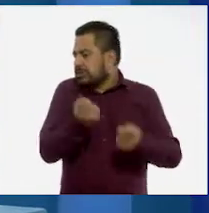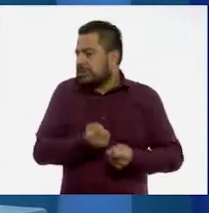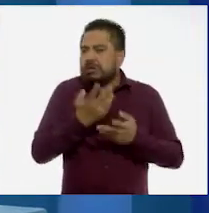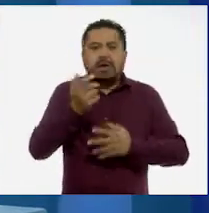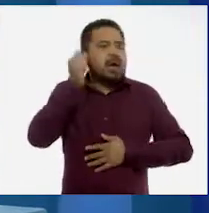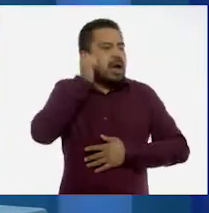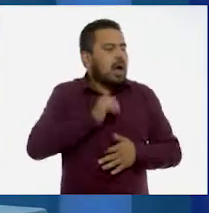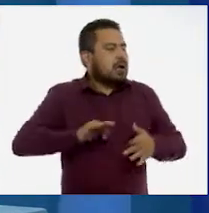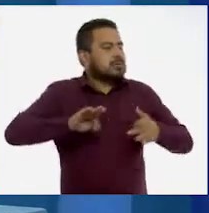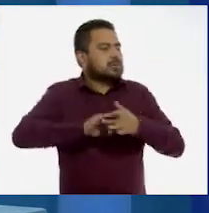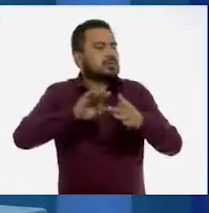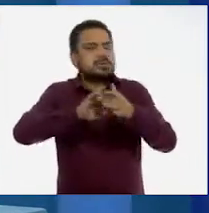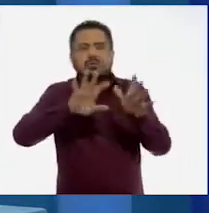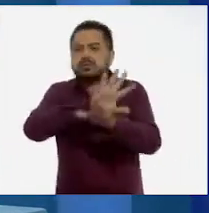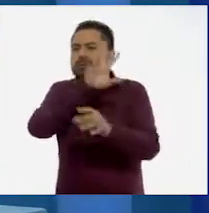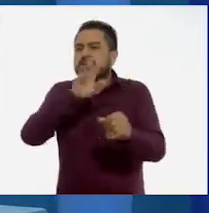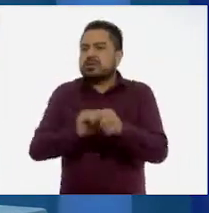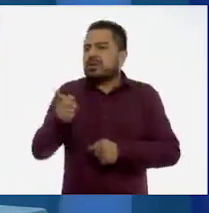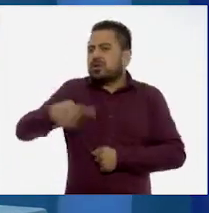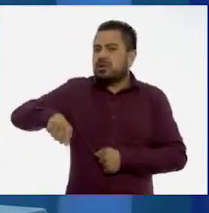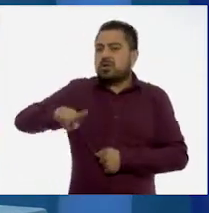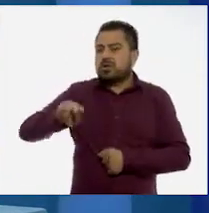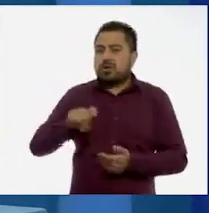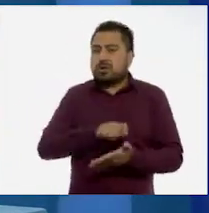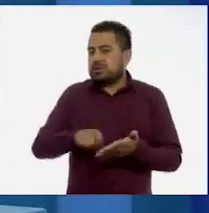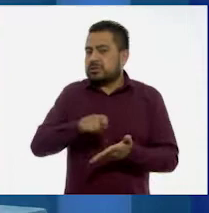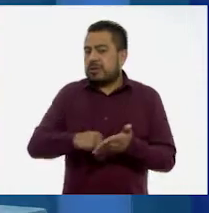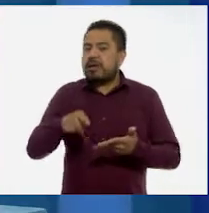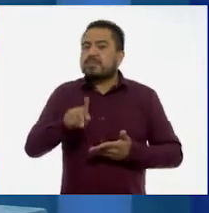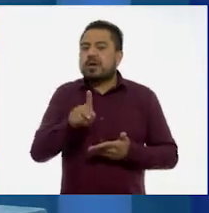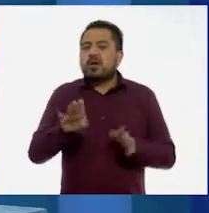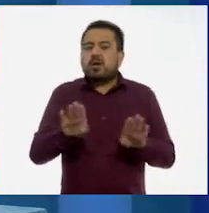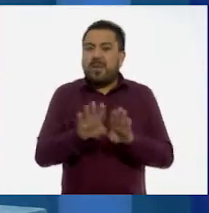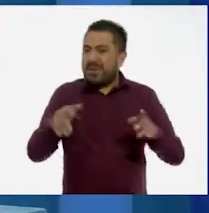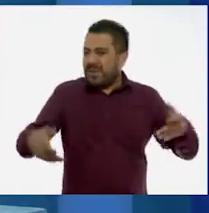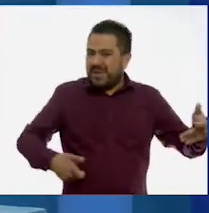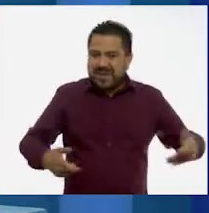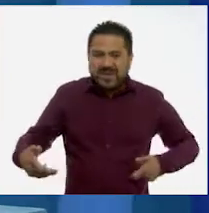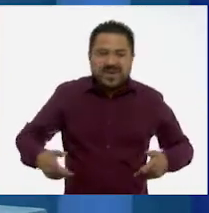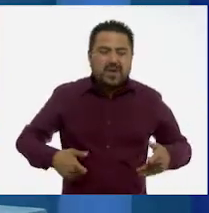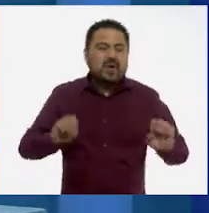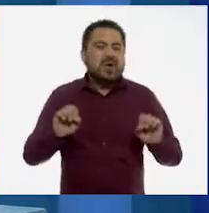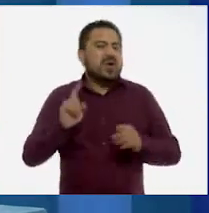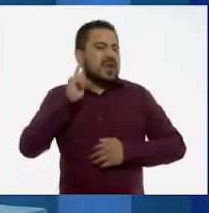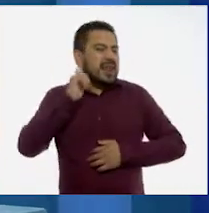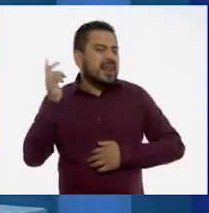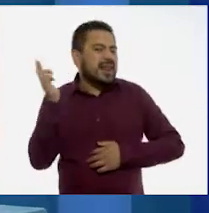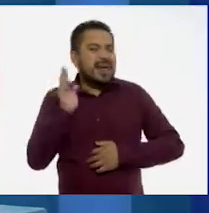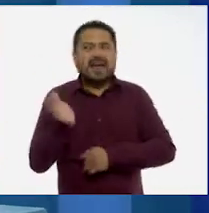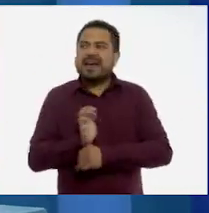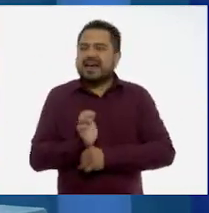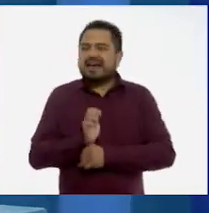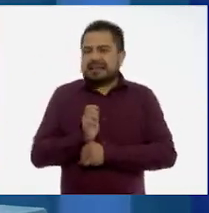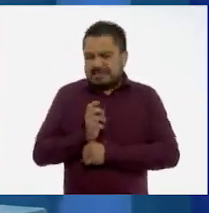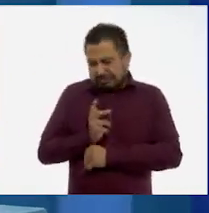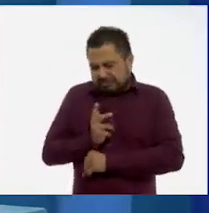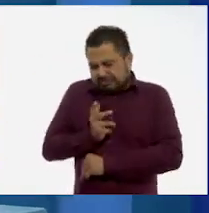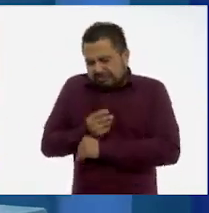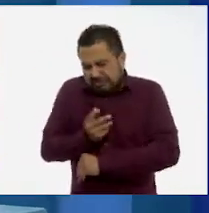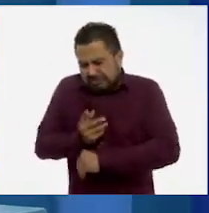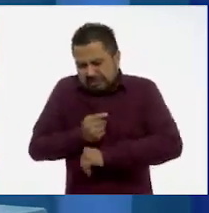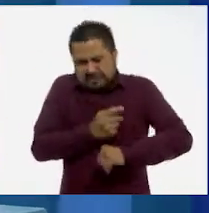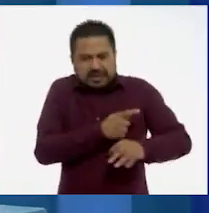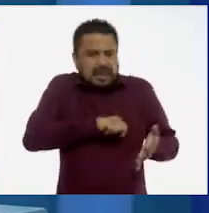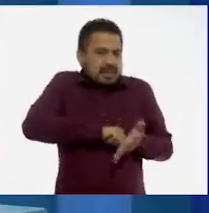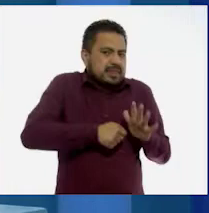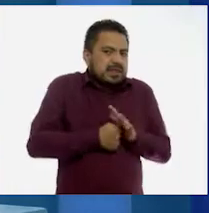siempre historias que ellos pues no escriben, pero que como en el teatro o en las radionovelas tienen que echar mano de muchas de las